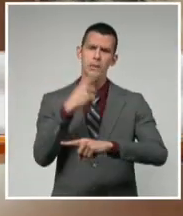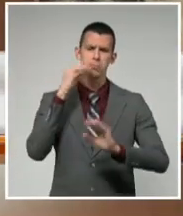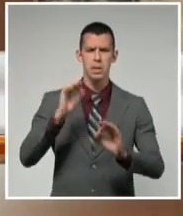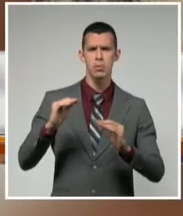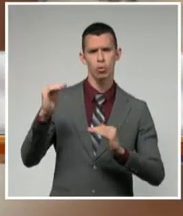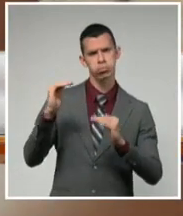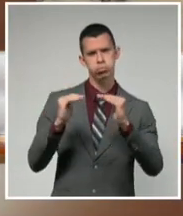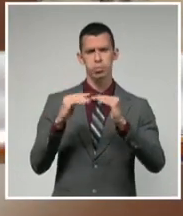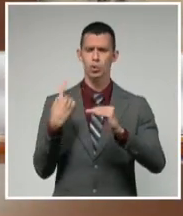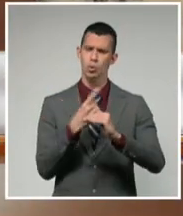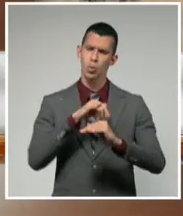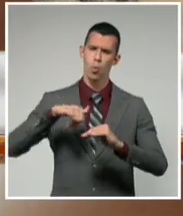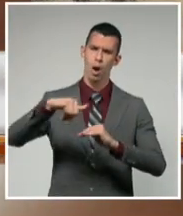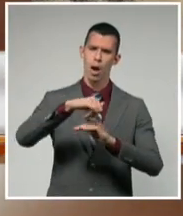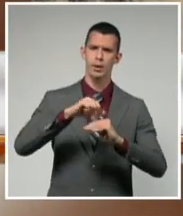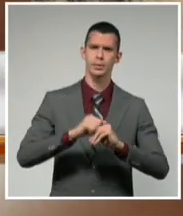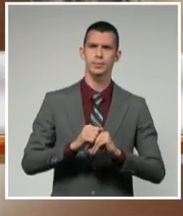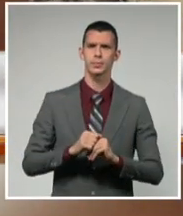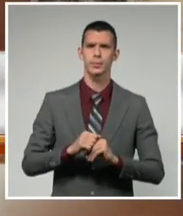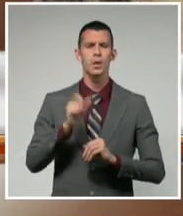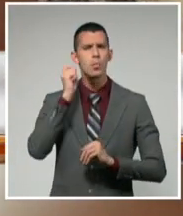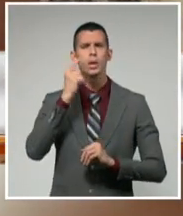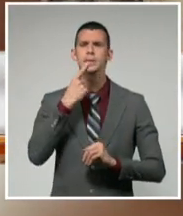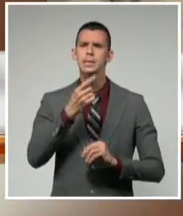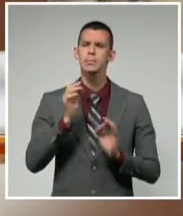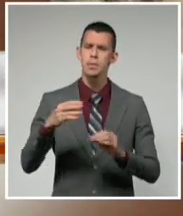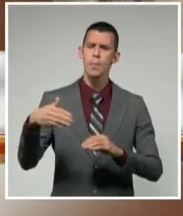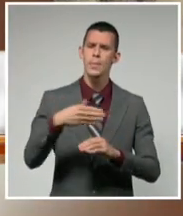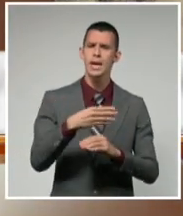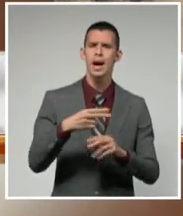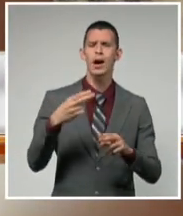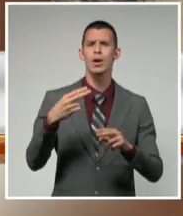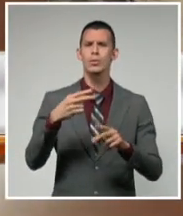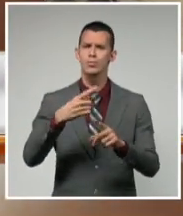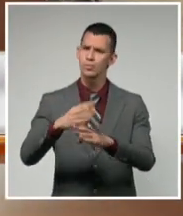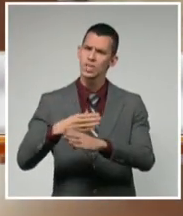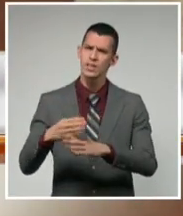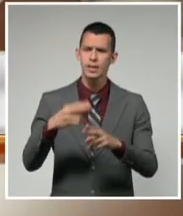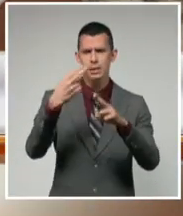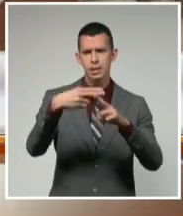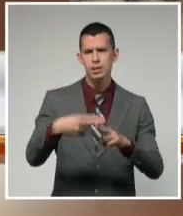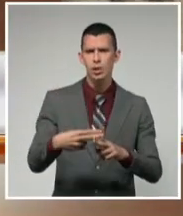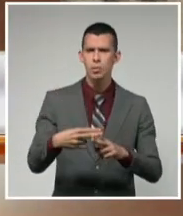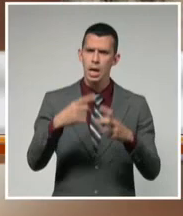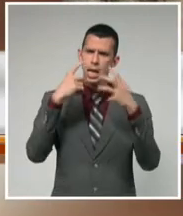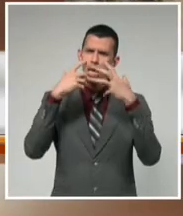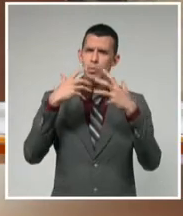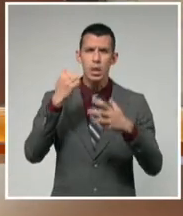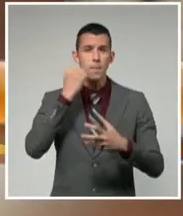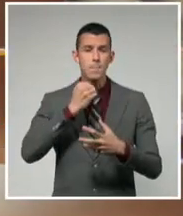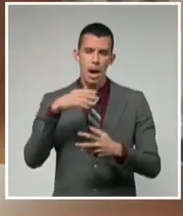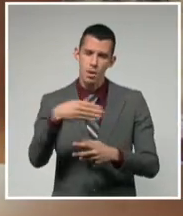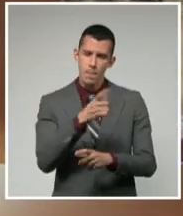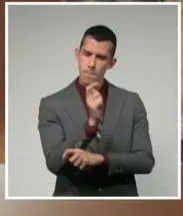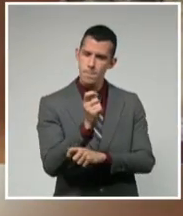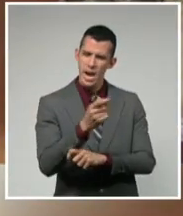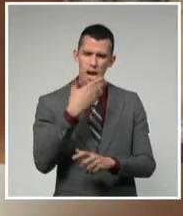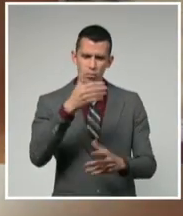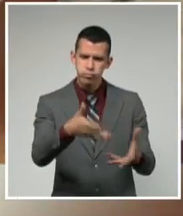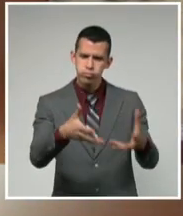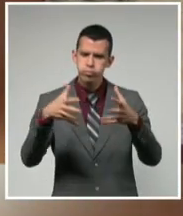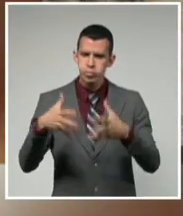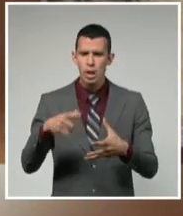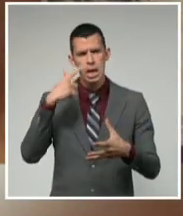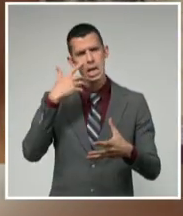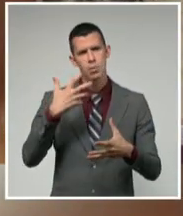de cojinúa, el macabí, el machuelo, que son productos del mar,